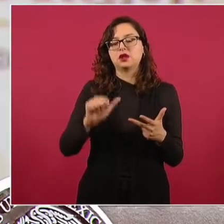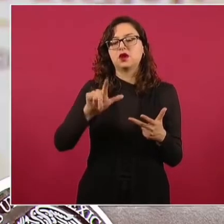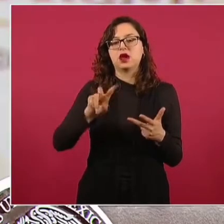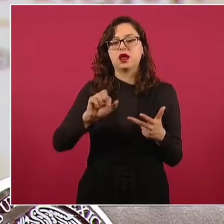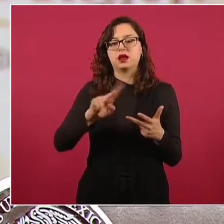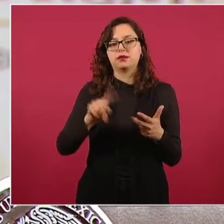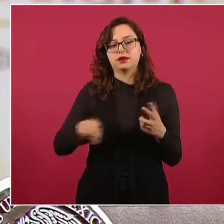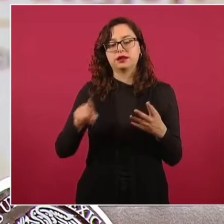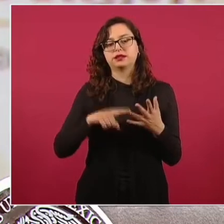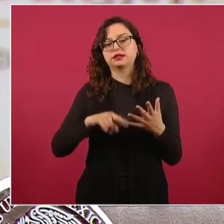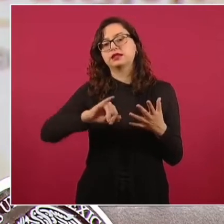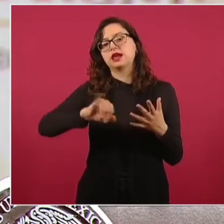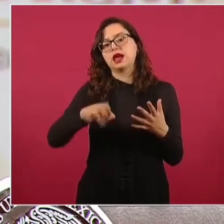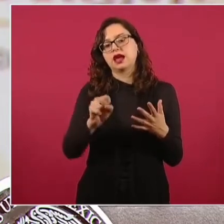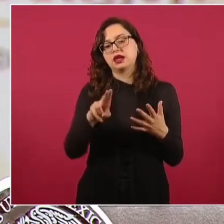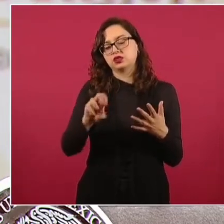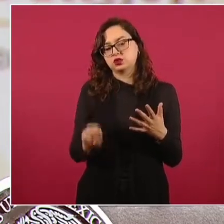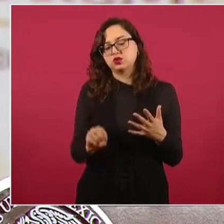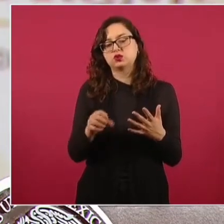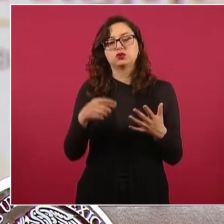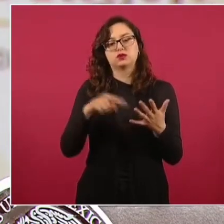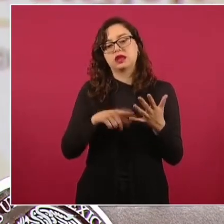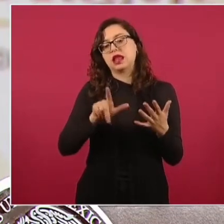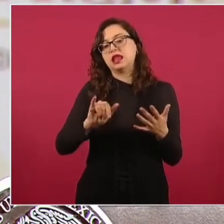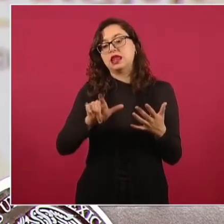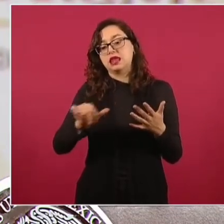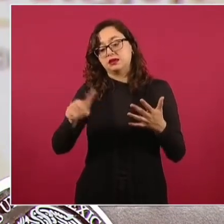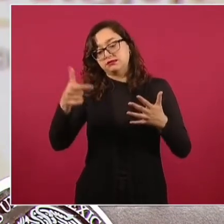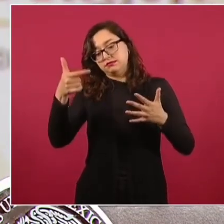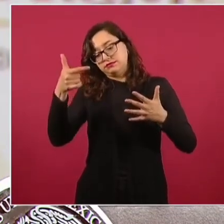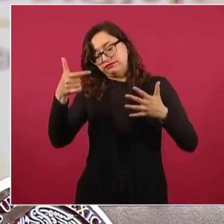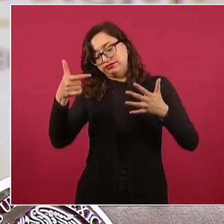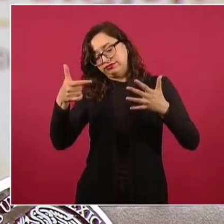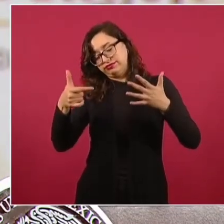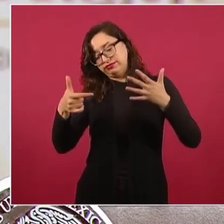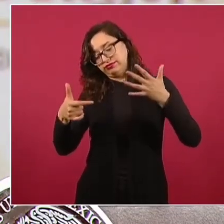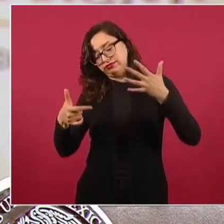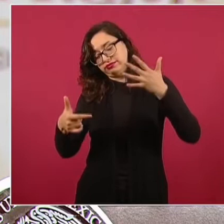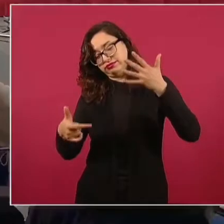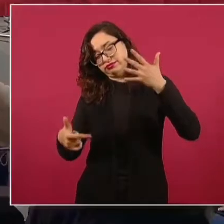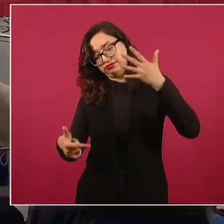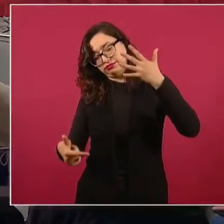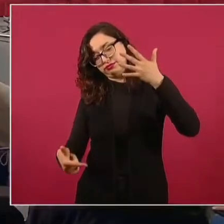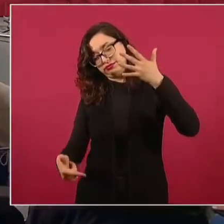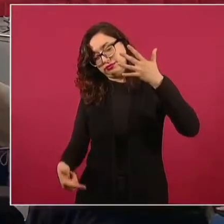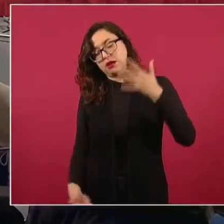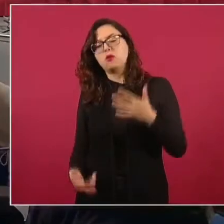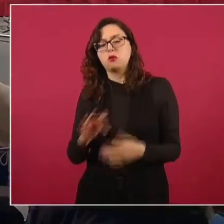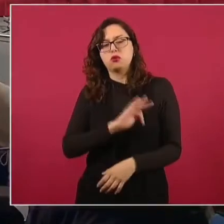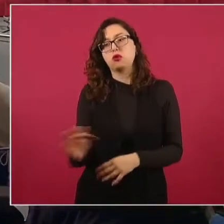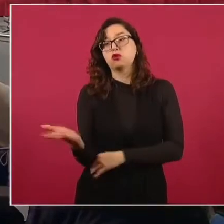Jesús Ortega, Lili Telles, y la lista sigue. Y como les decía, si continuamos estaríamos todo el día